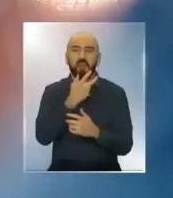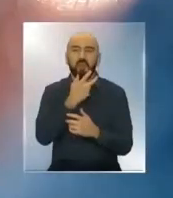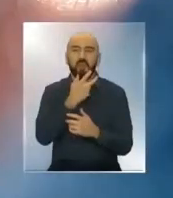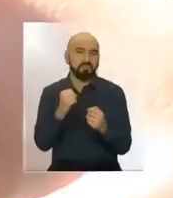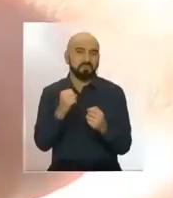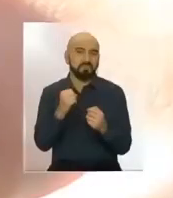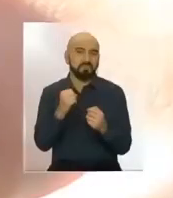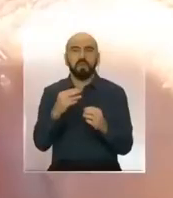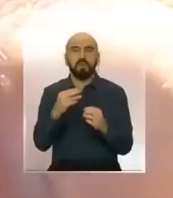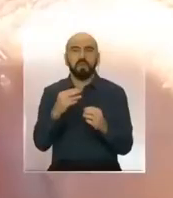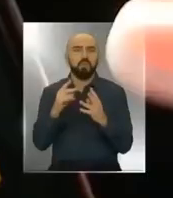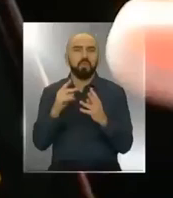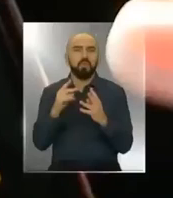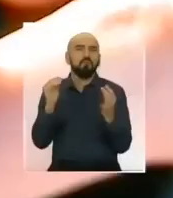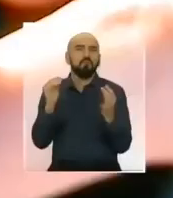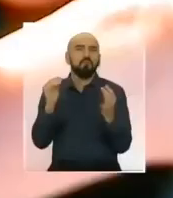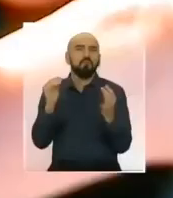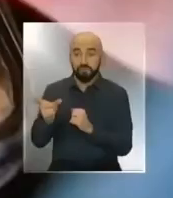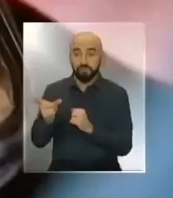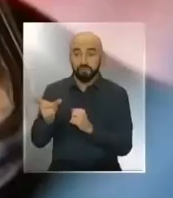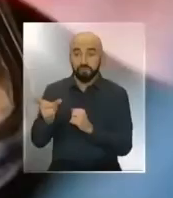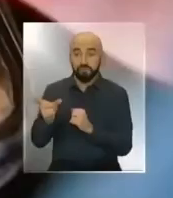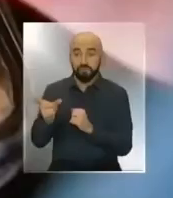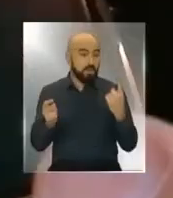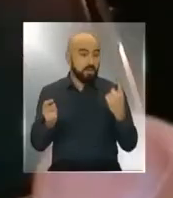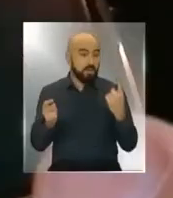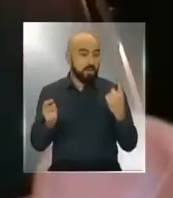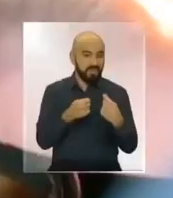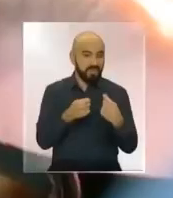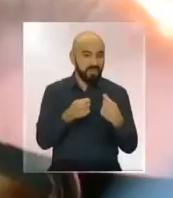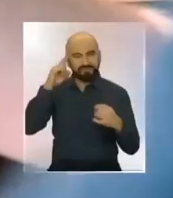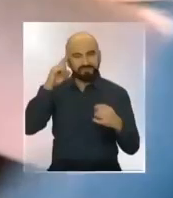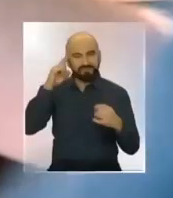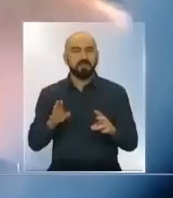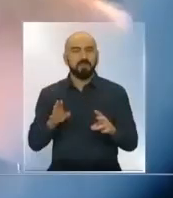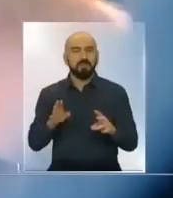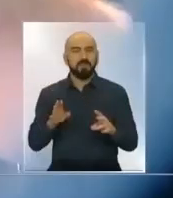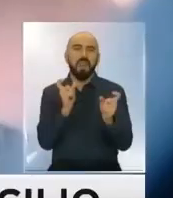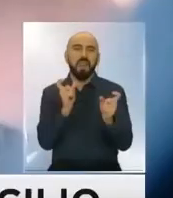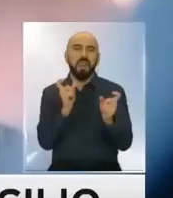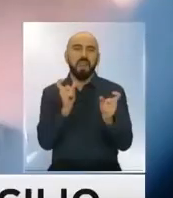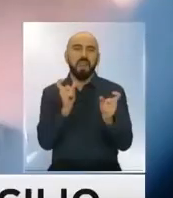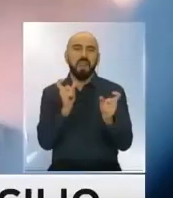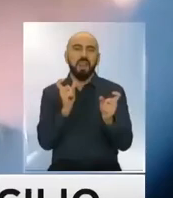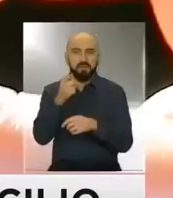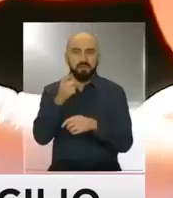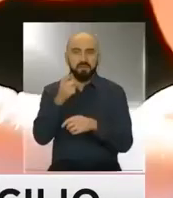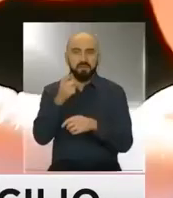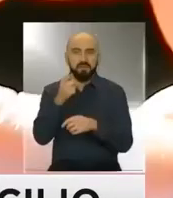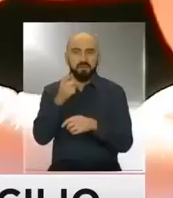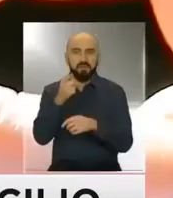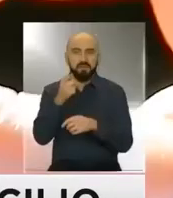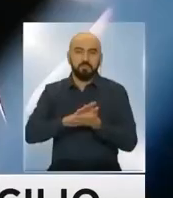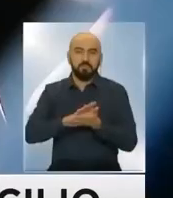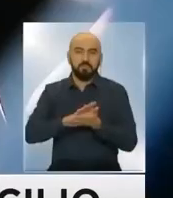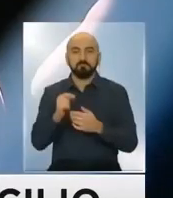cual solamente el comprador y el vendedor tienen conocimiento de los conceptos que se encuentran ahí en el icono. Por ejemplo, hemos identificado